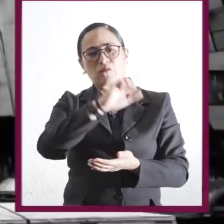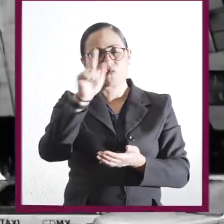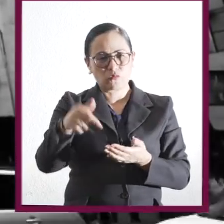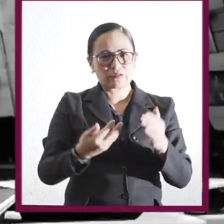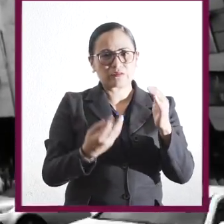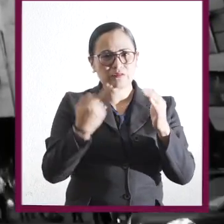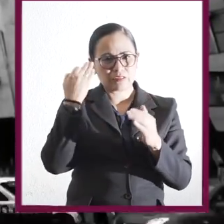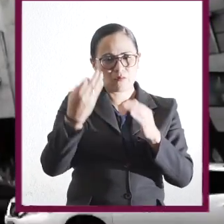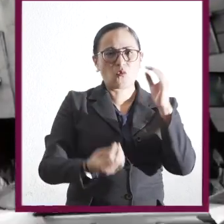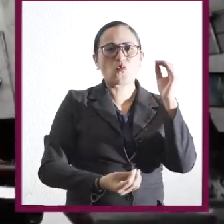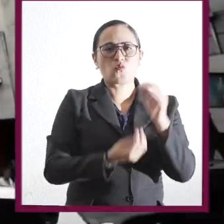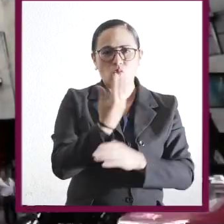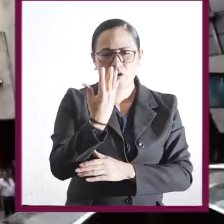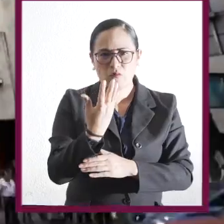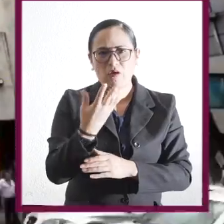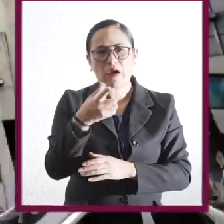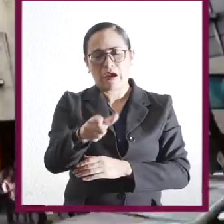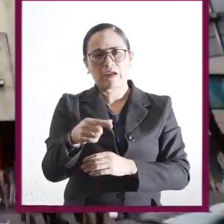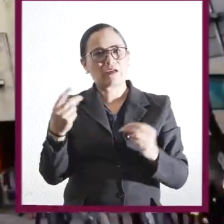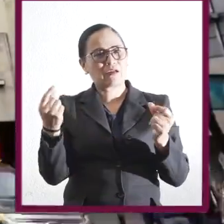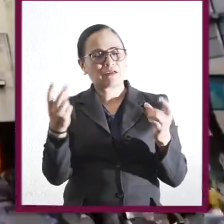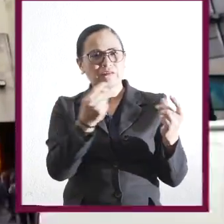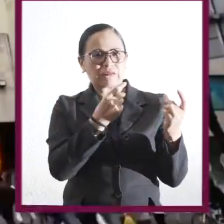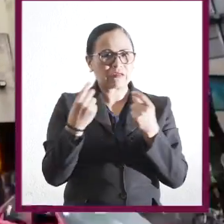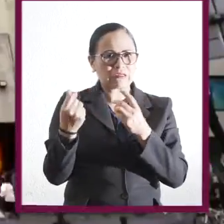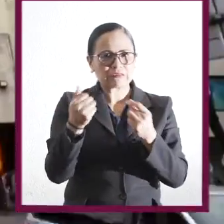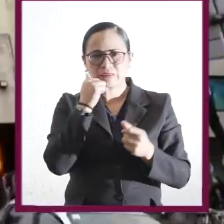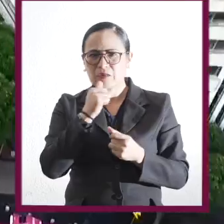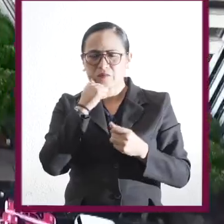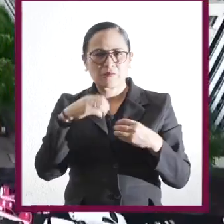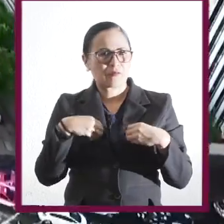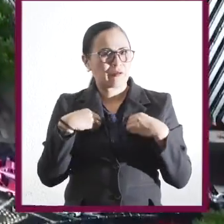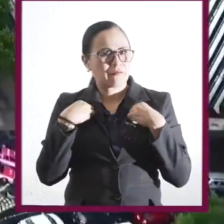estaría marcada por la velocidad.